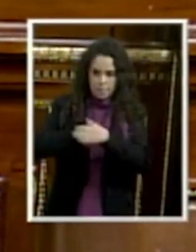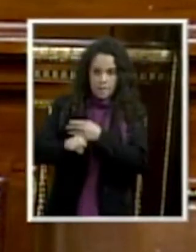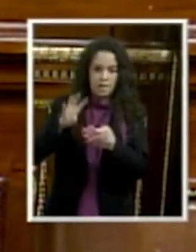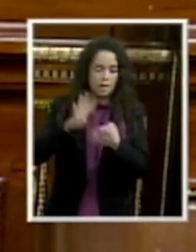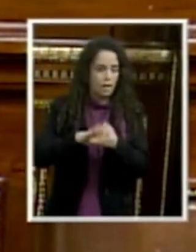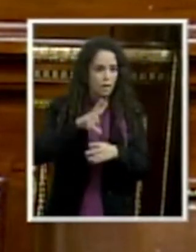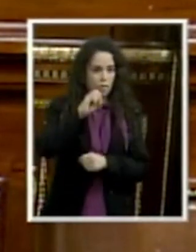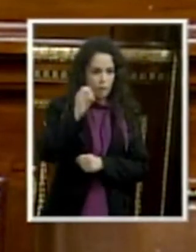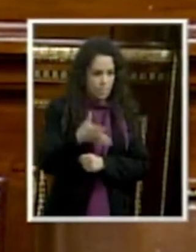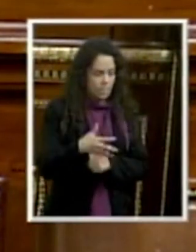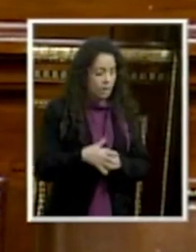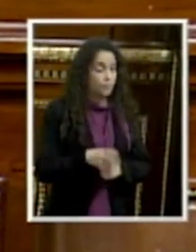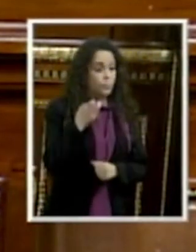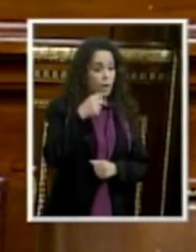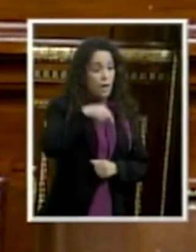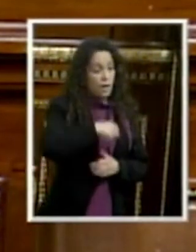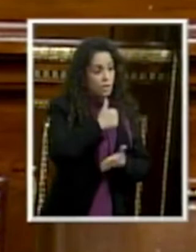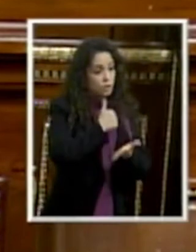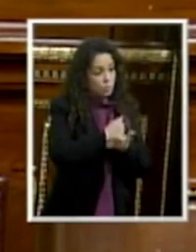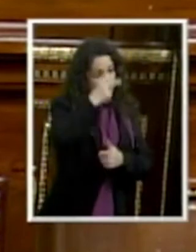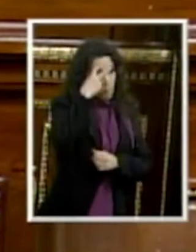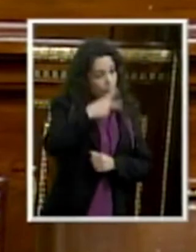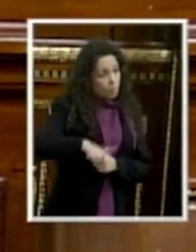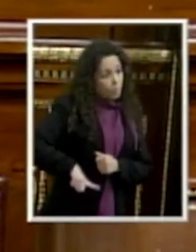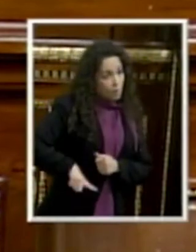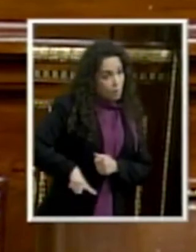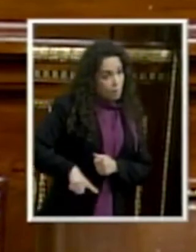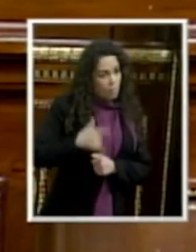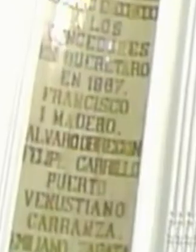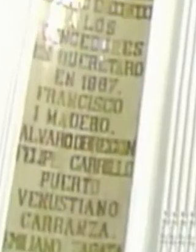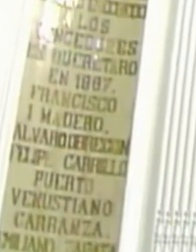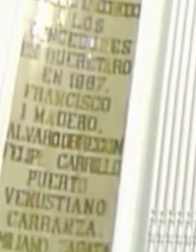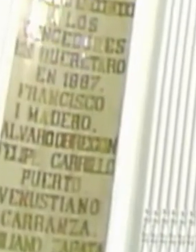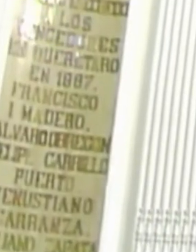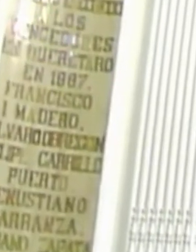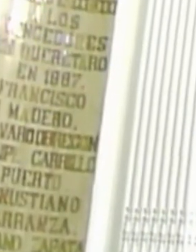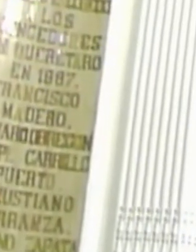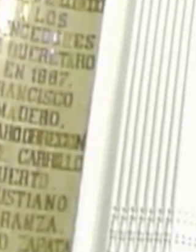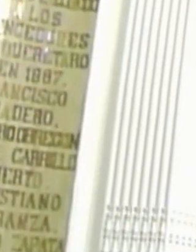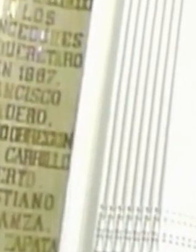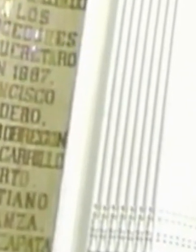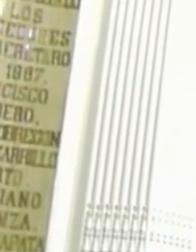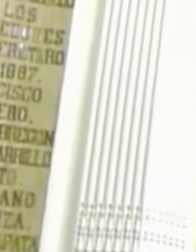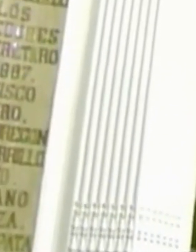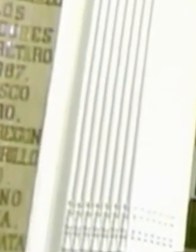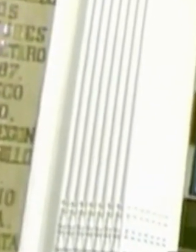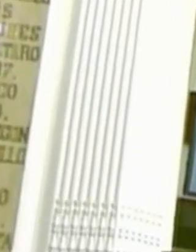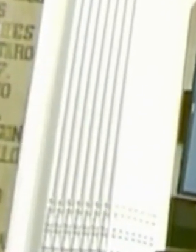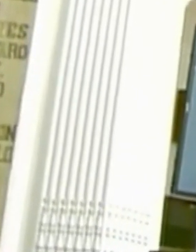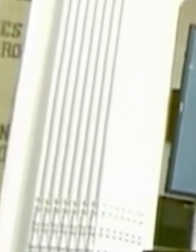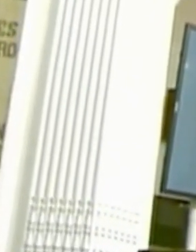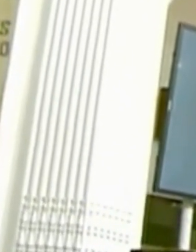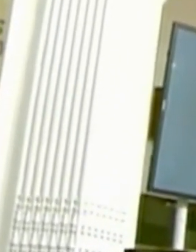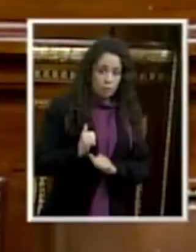referidos subrayó la congresista Estrada Hernández noticias congreso de la ciudad